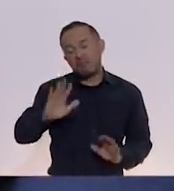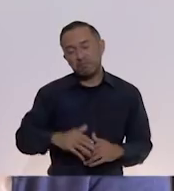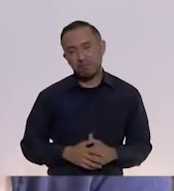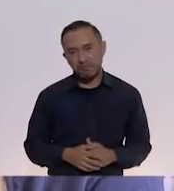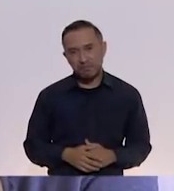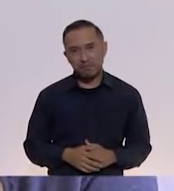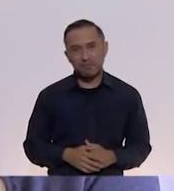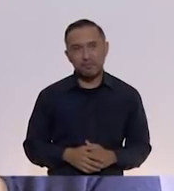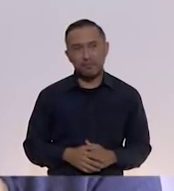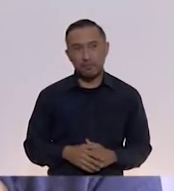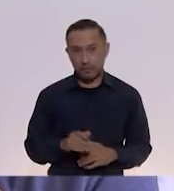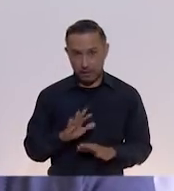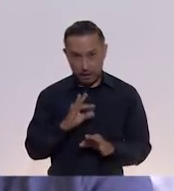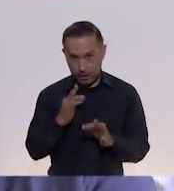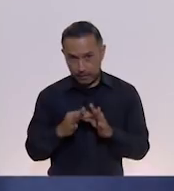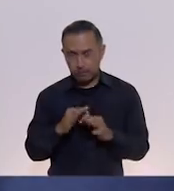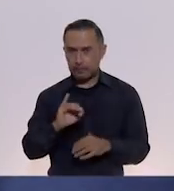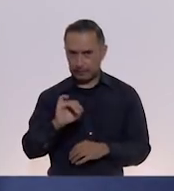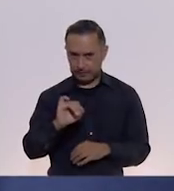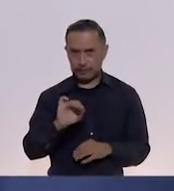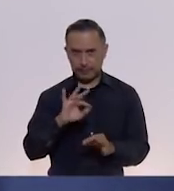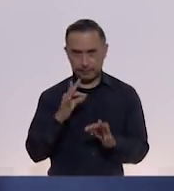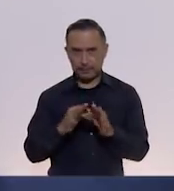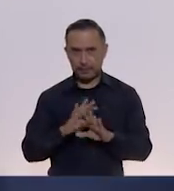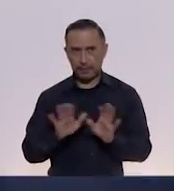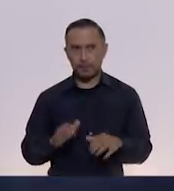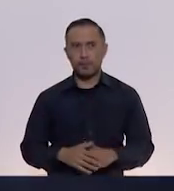¿Ya está la ropa? Sí, ya está. ¿Te vas a cambiar?